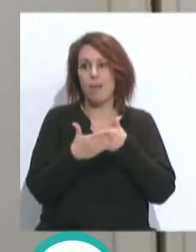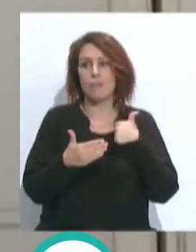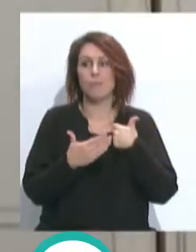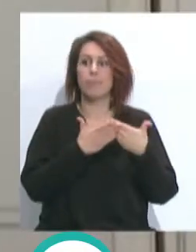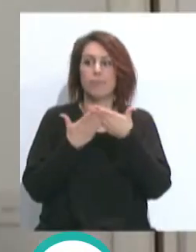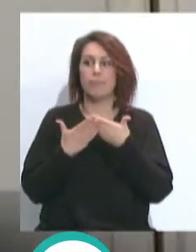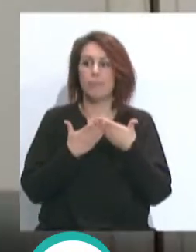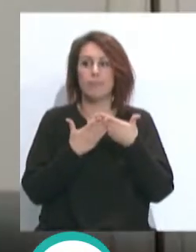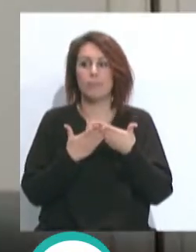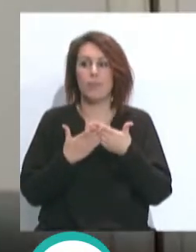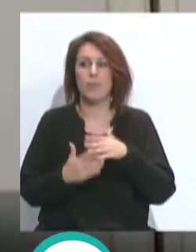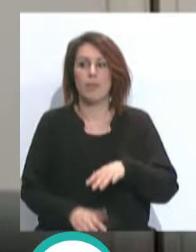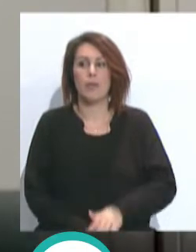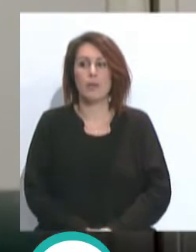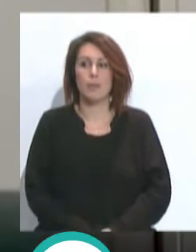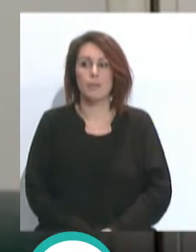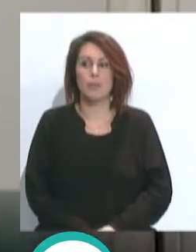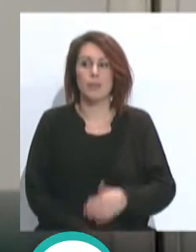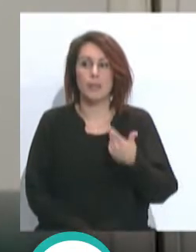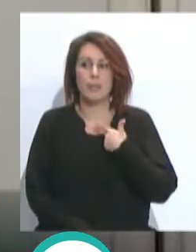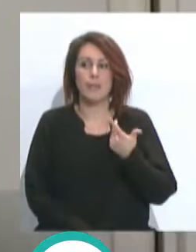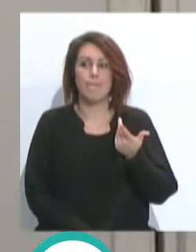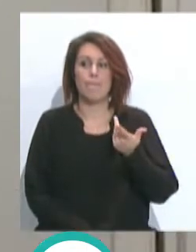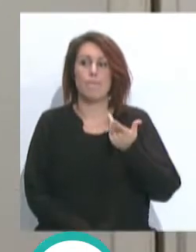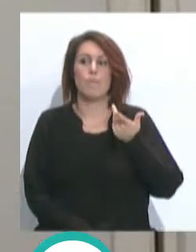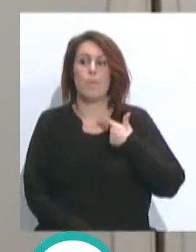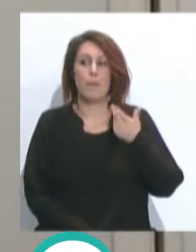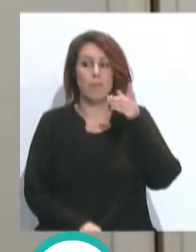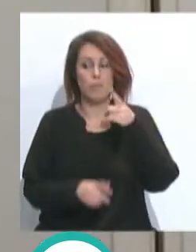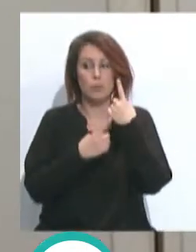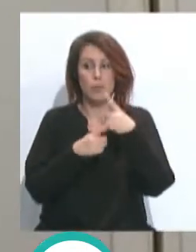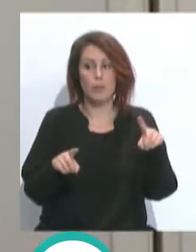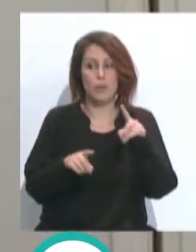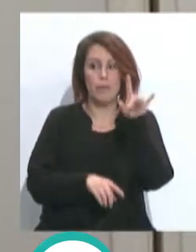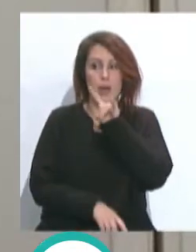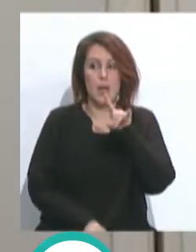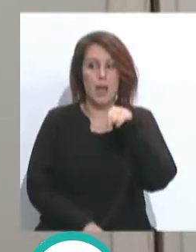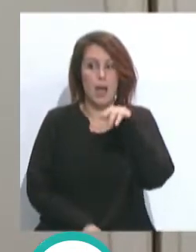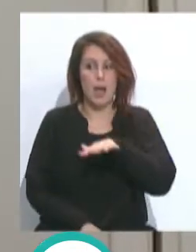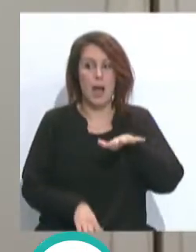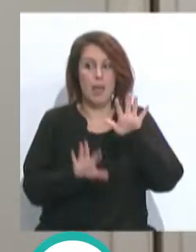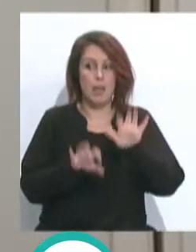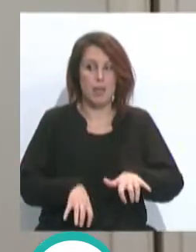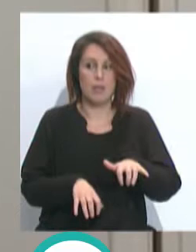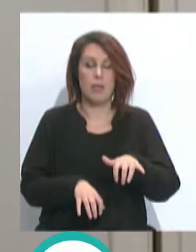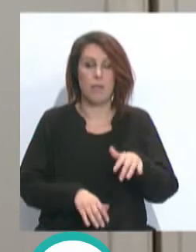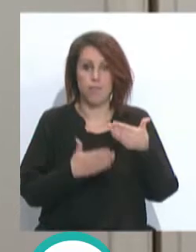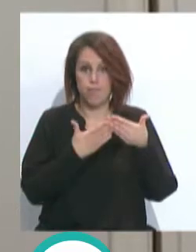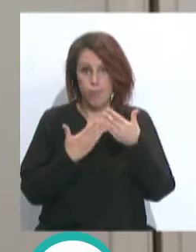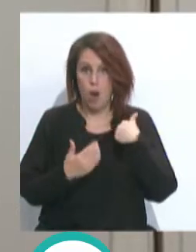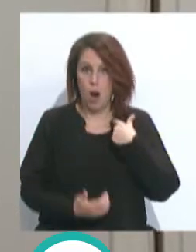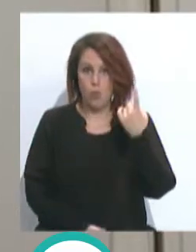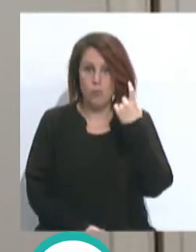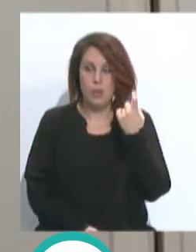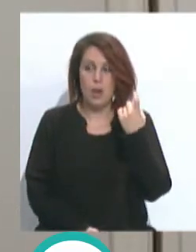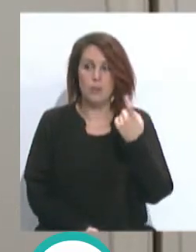estudiando quinto de profesional de flauta travesera en el Conservatorio Manuel de Falla de Cádiz y pues